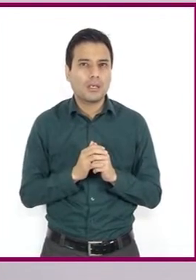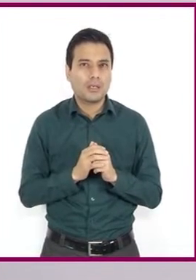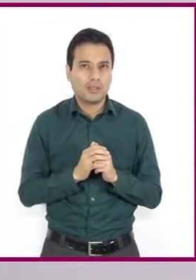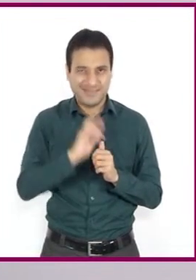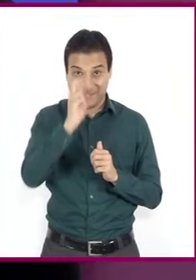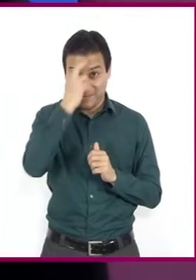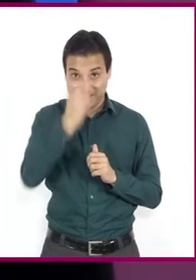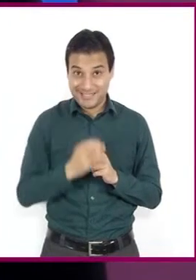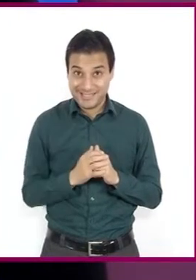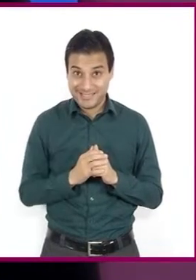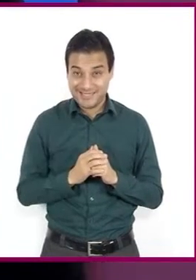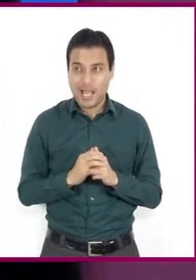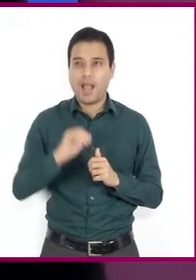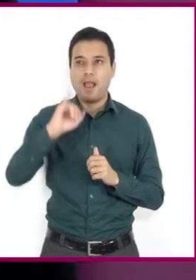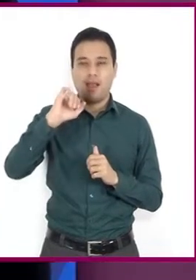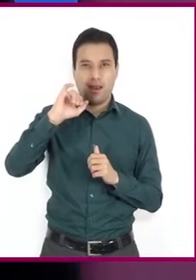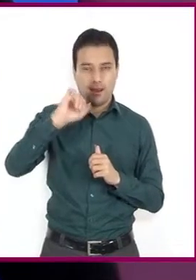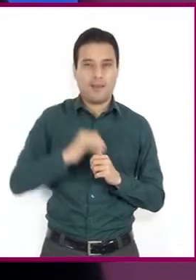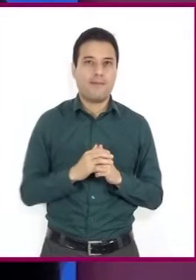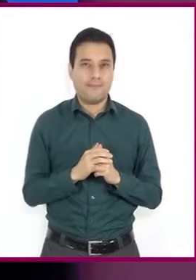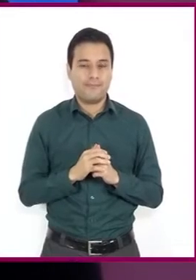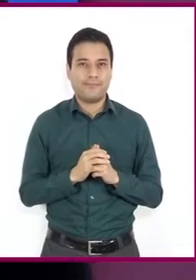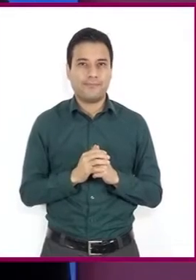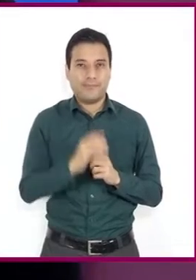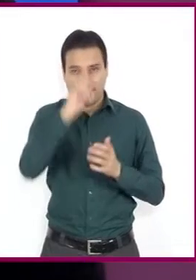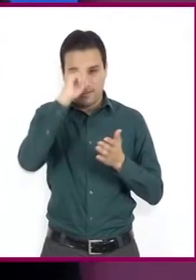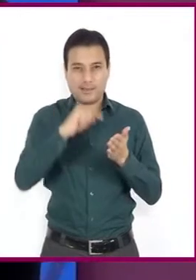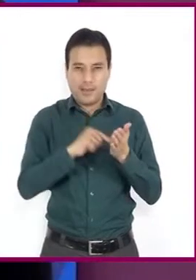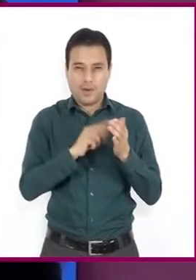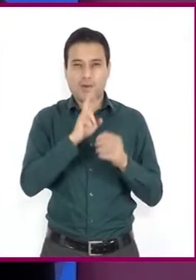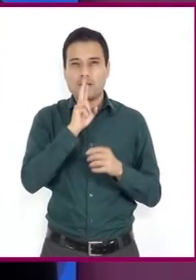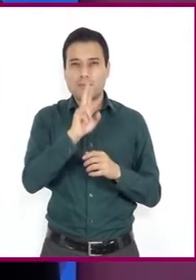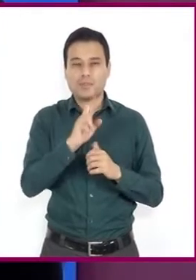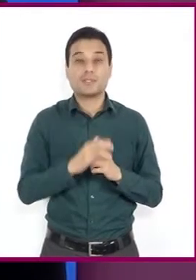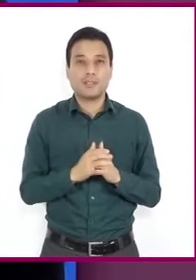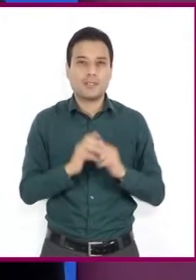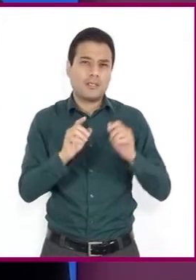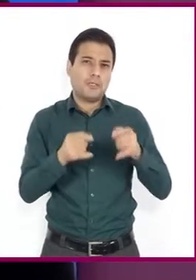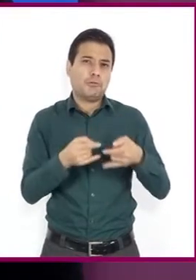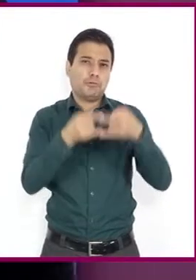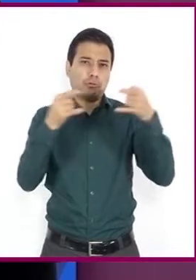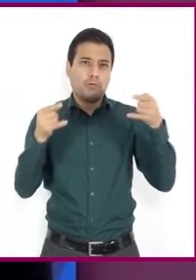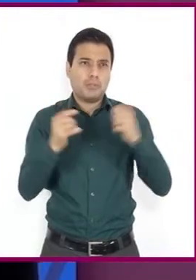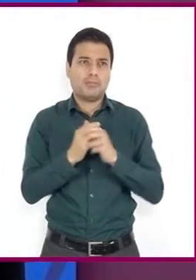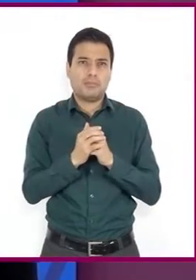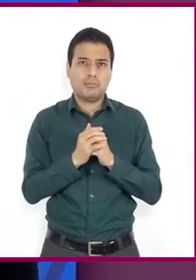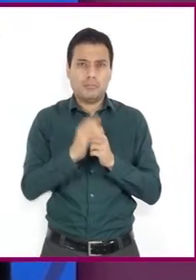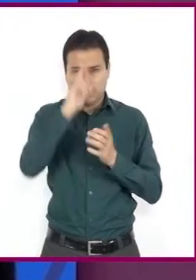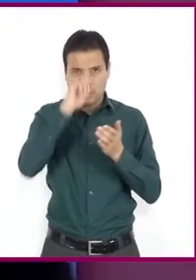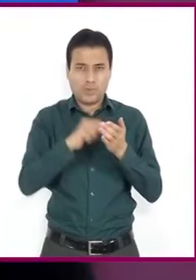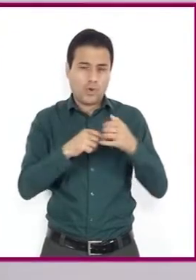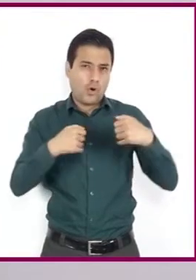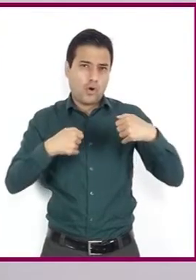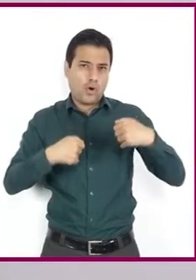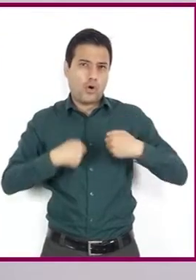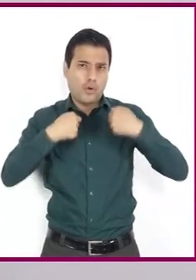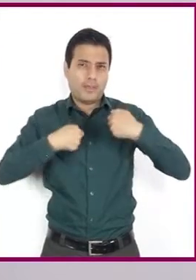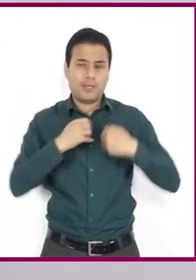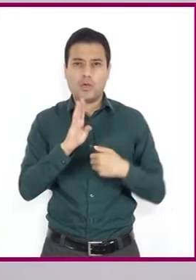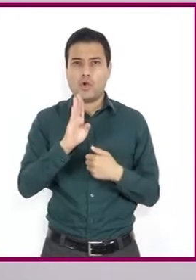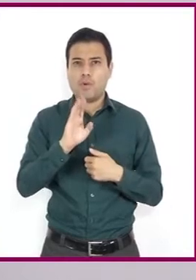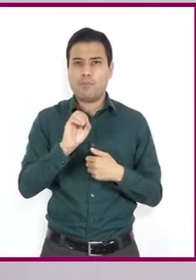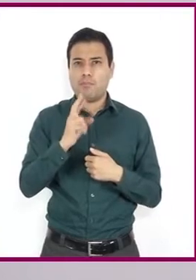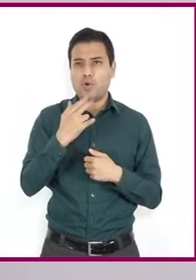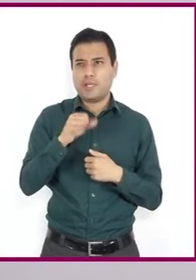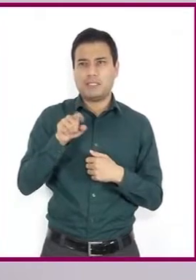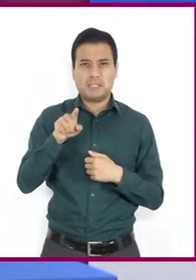¿Recuerdan? Sí, profesora. Y creo que la respuesta es que la historia está contada por el joven Borges, quien narra la